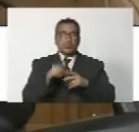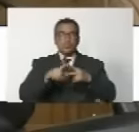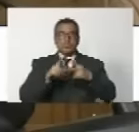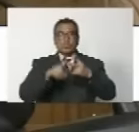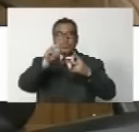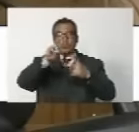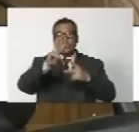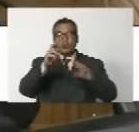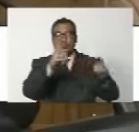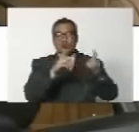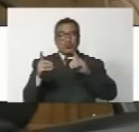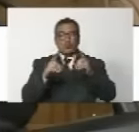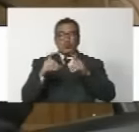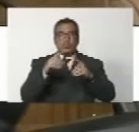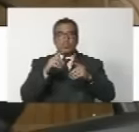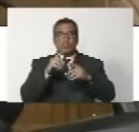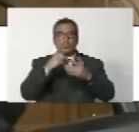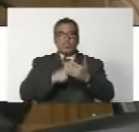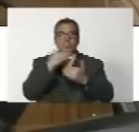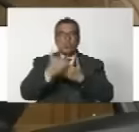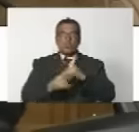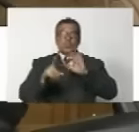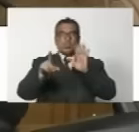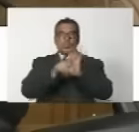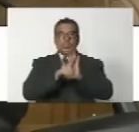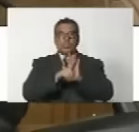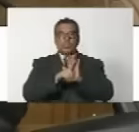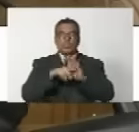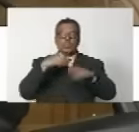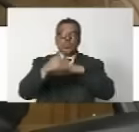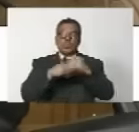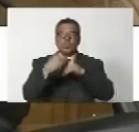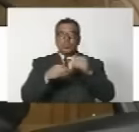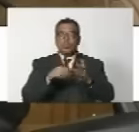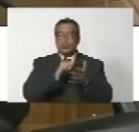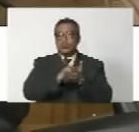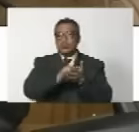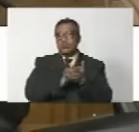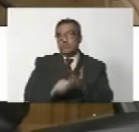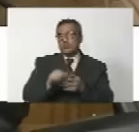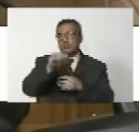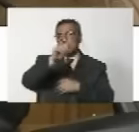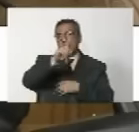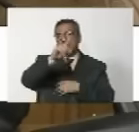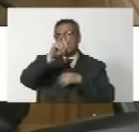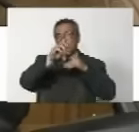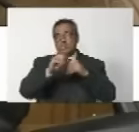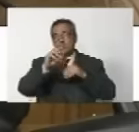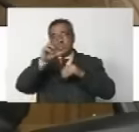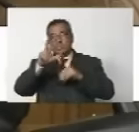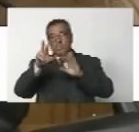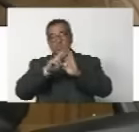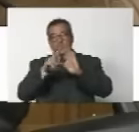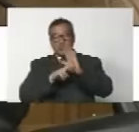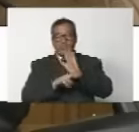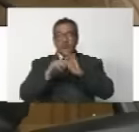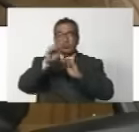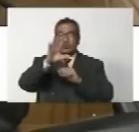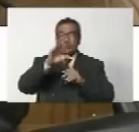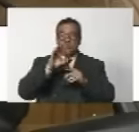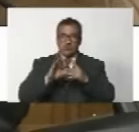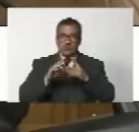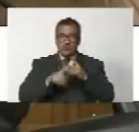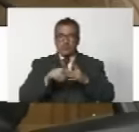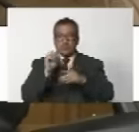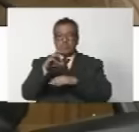segunda discusión de los siguientes proyectos de ley, de conformidad con lo establecido en el artículo 105 del Reglamento Interior y